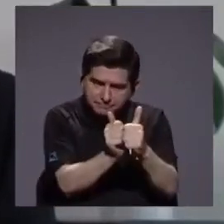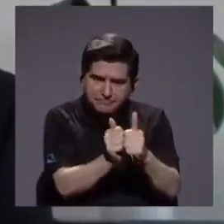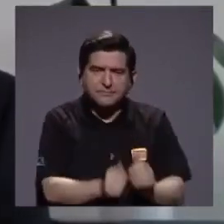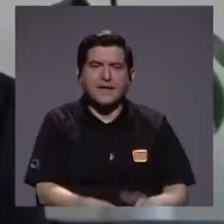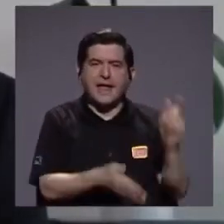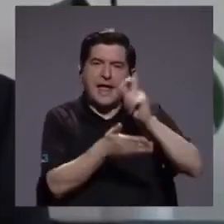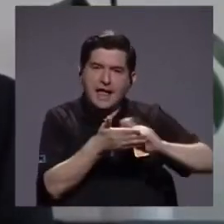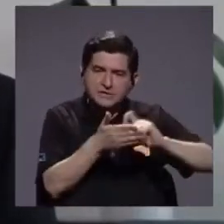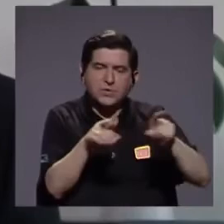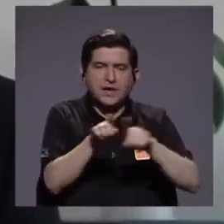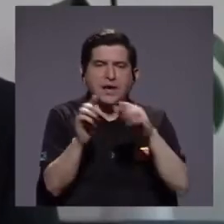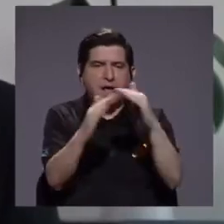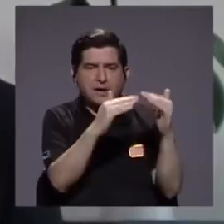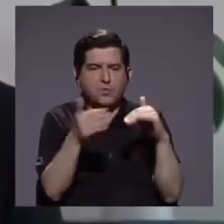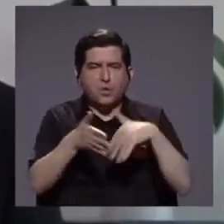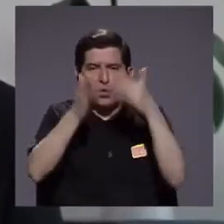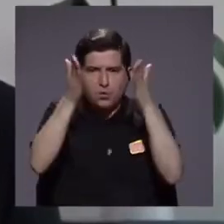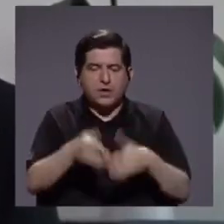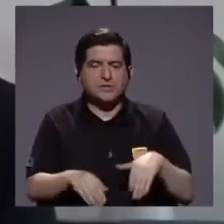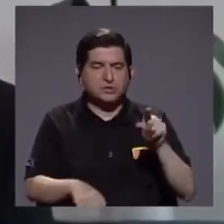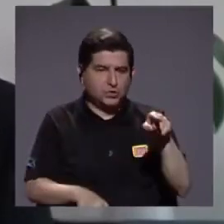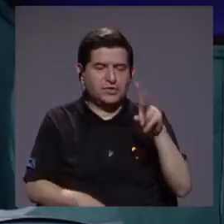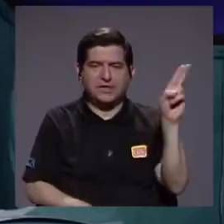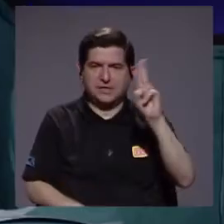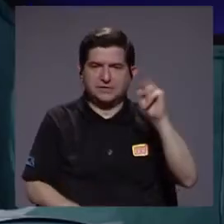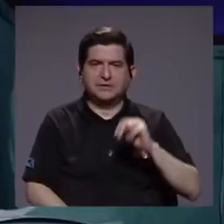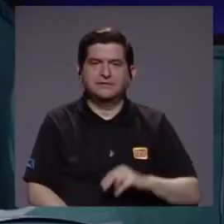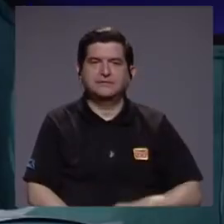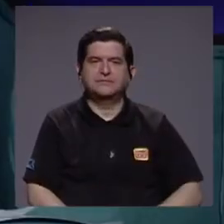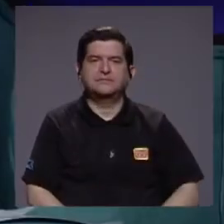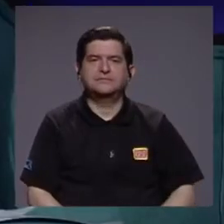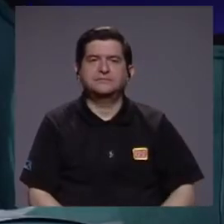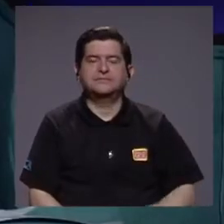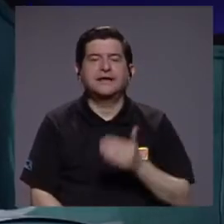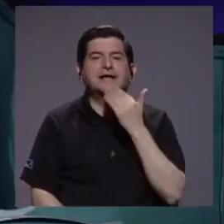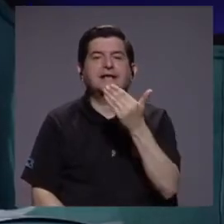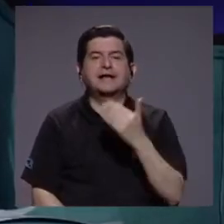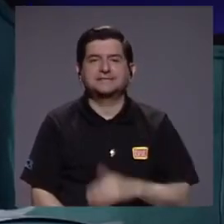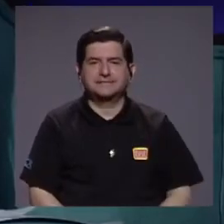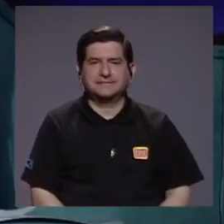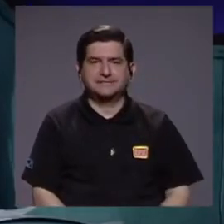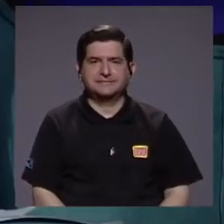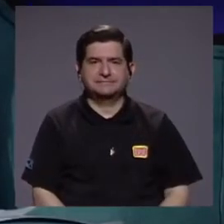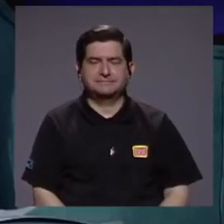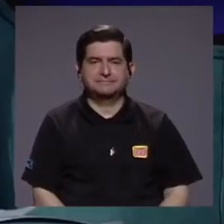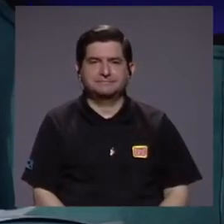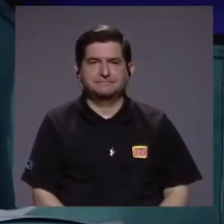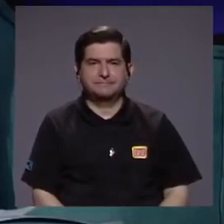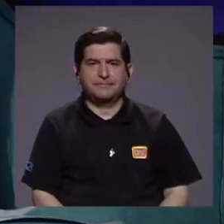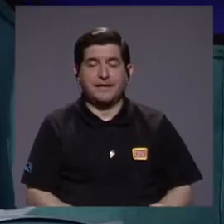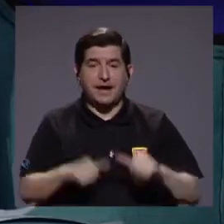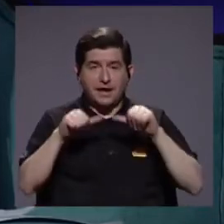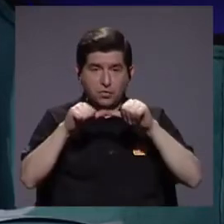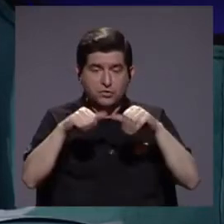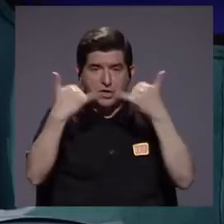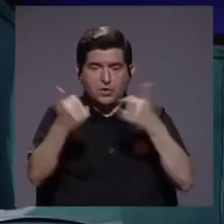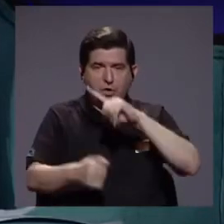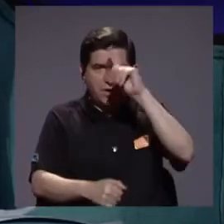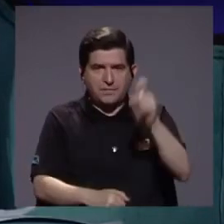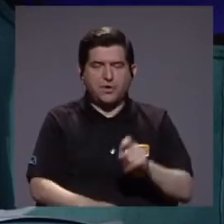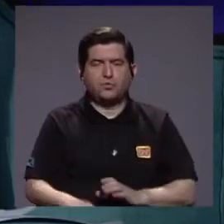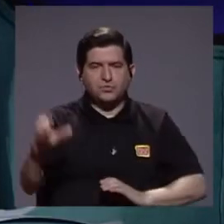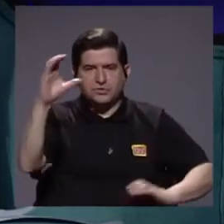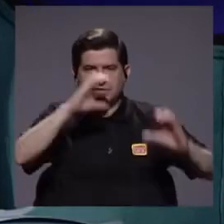de la escuela y de la población estudiantil de dicha unidad académica. Muchas gracias. Continuamos con la pregunta correspondiente al área